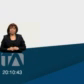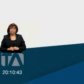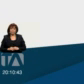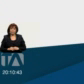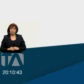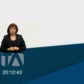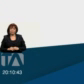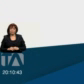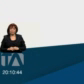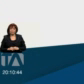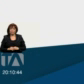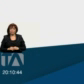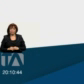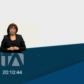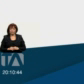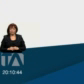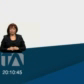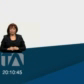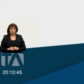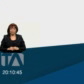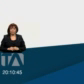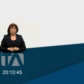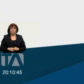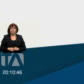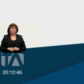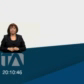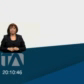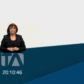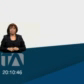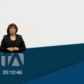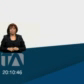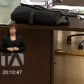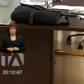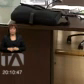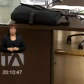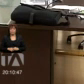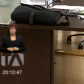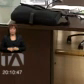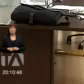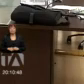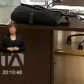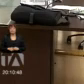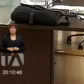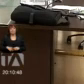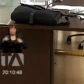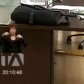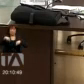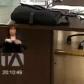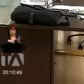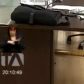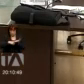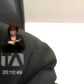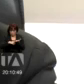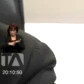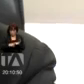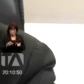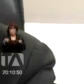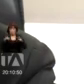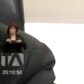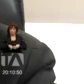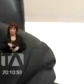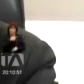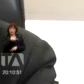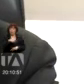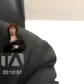y capacitadora de la Escuela de Negocios de la Universidad San Francisco de Quito. En esta misma sesión, el Pleno del Consejo de